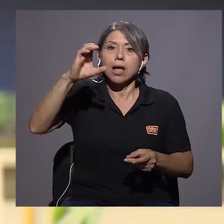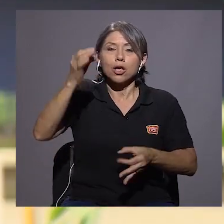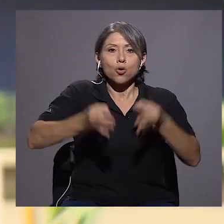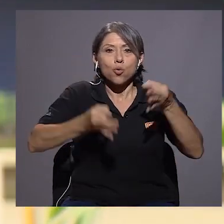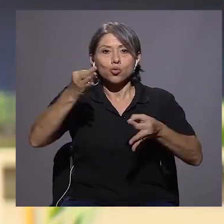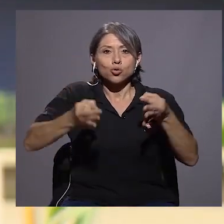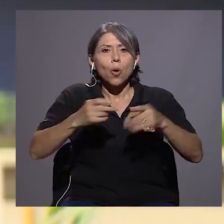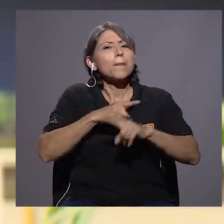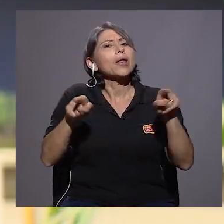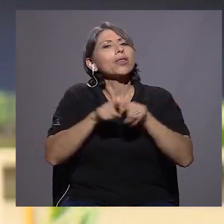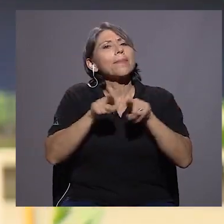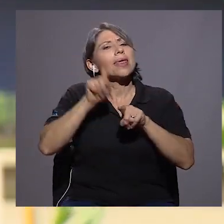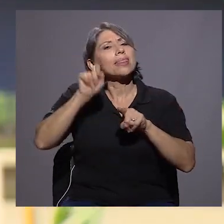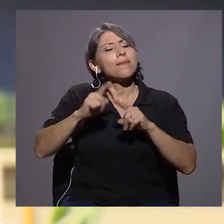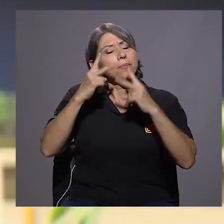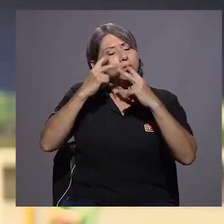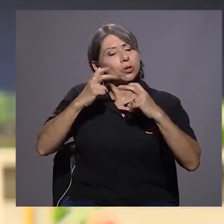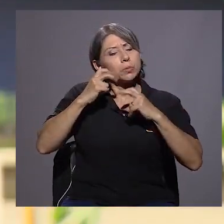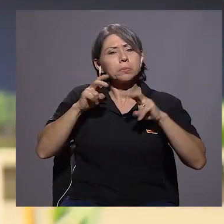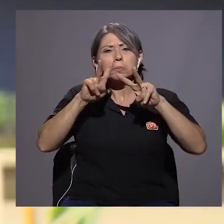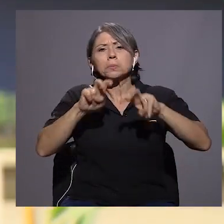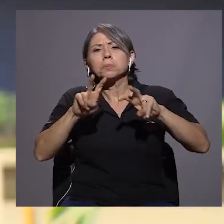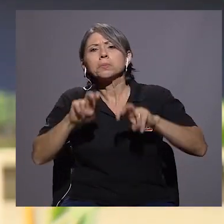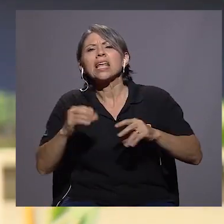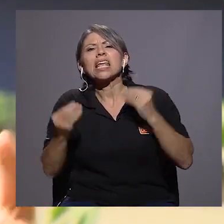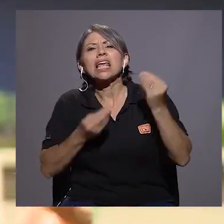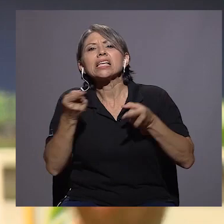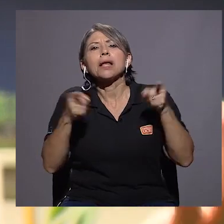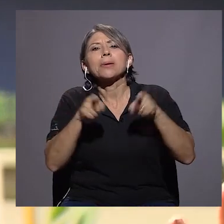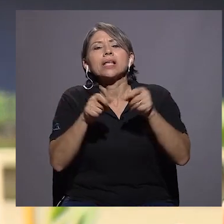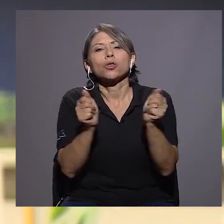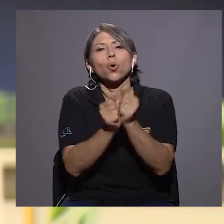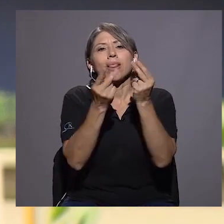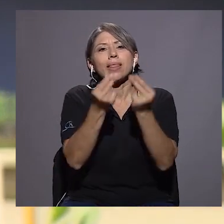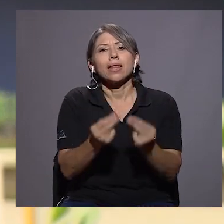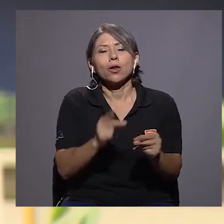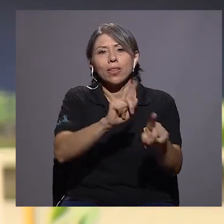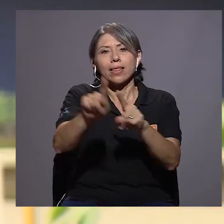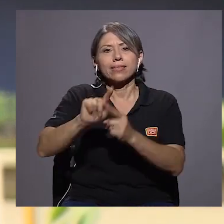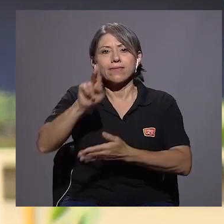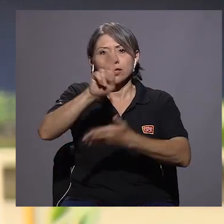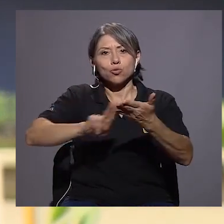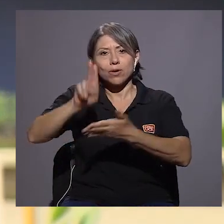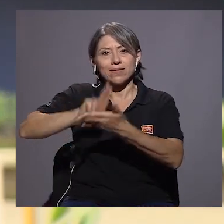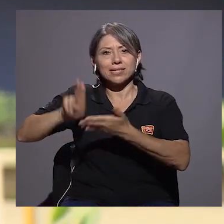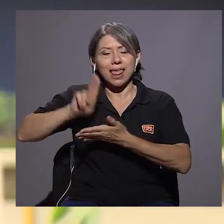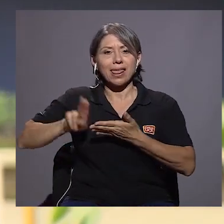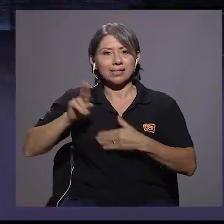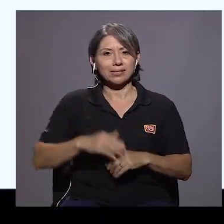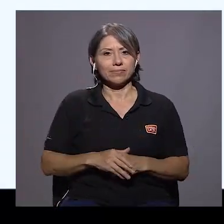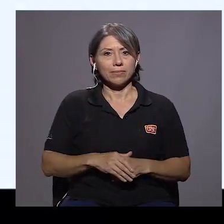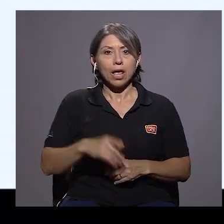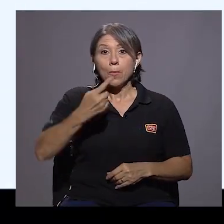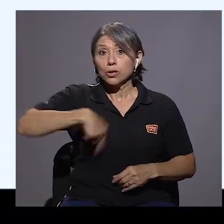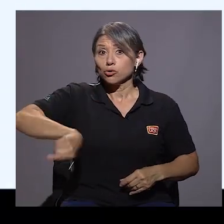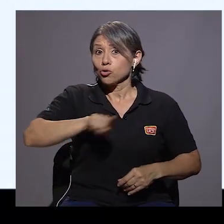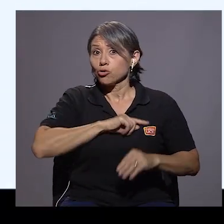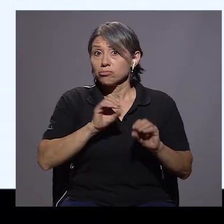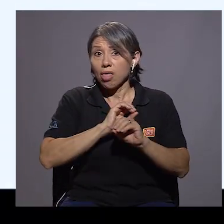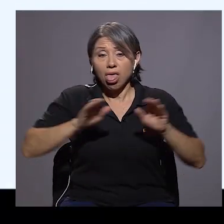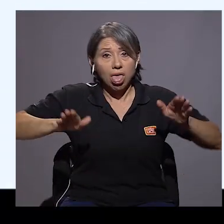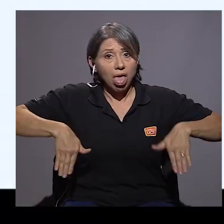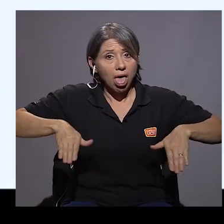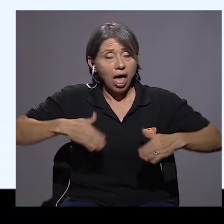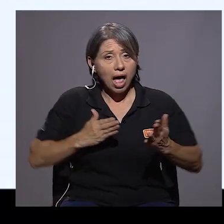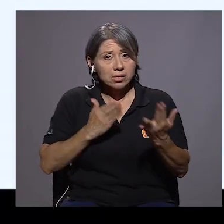y justo, pues también se puede hacer una introspección de qué es lo que está pasando en las arcas de las universidades. Digamos, no hemos